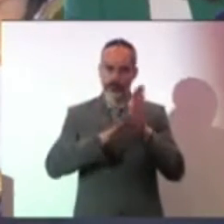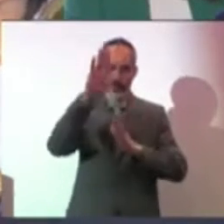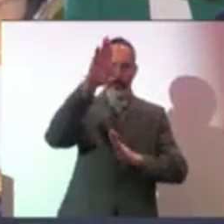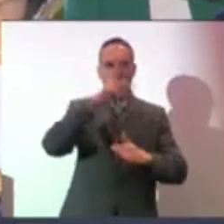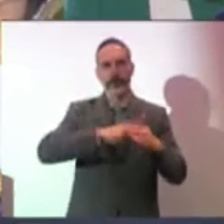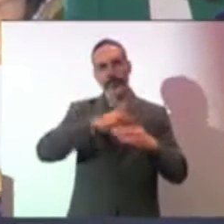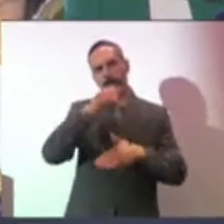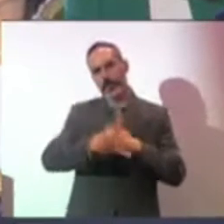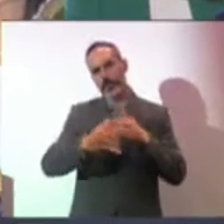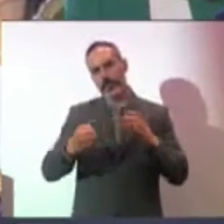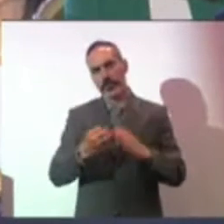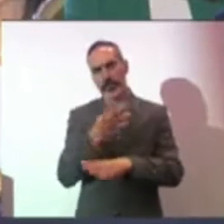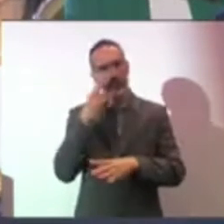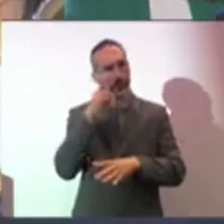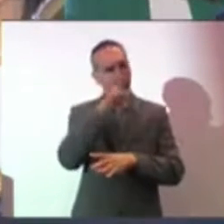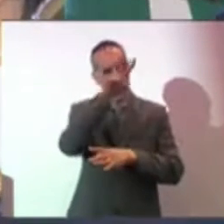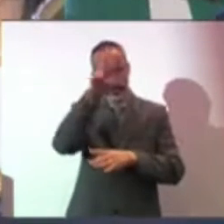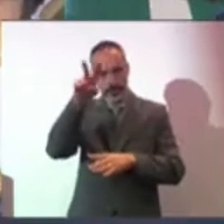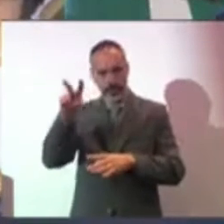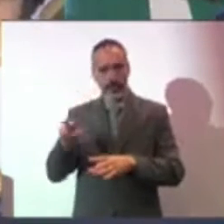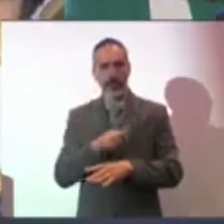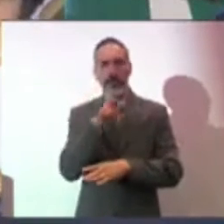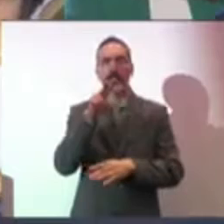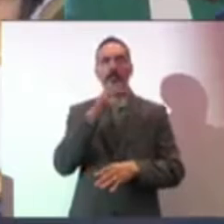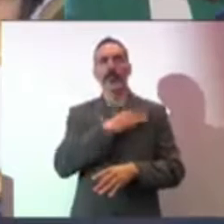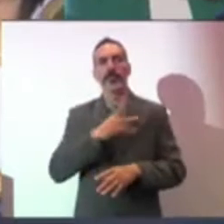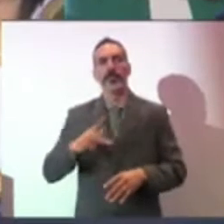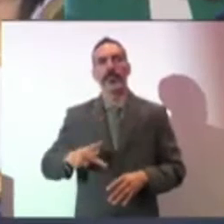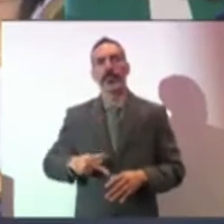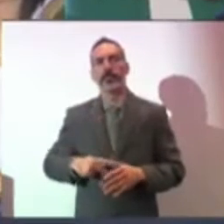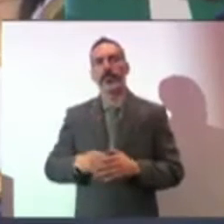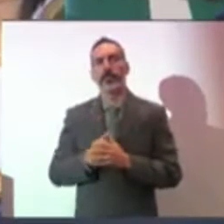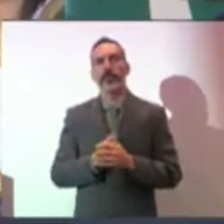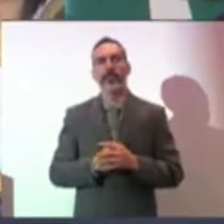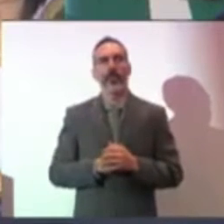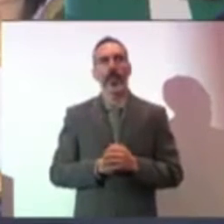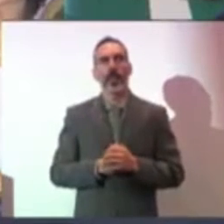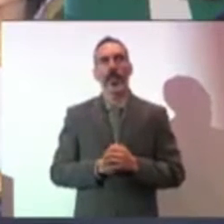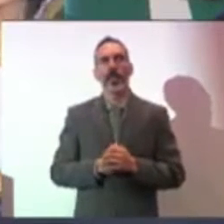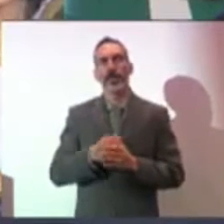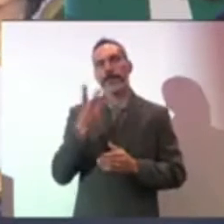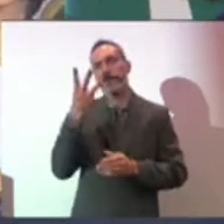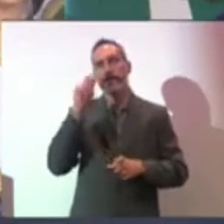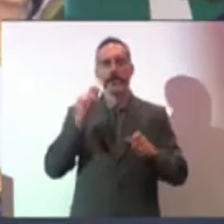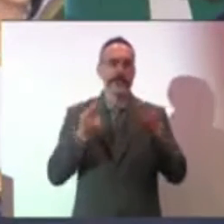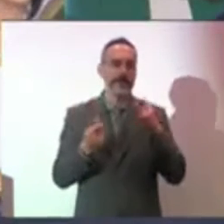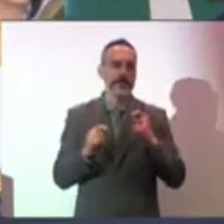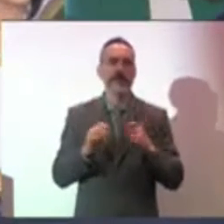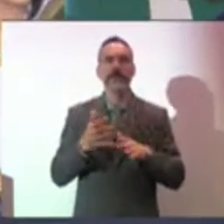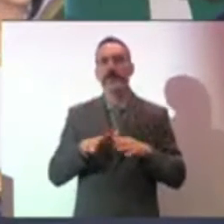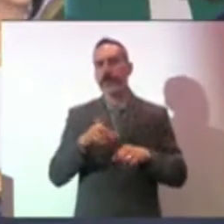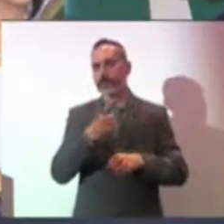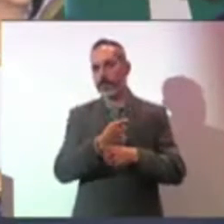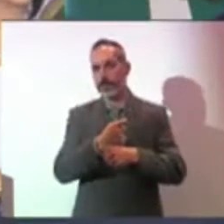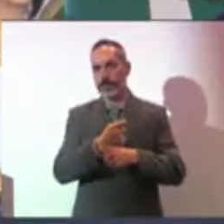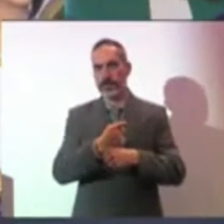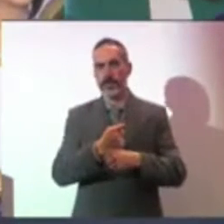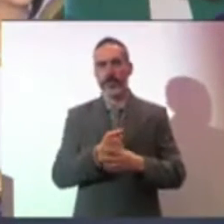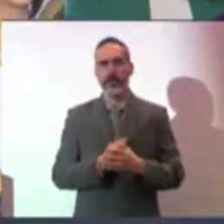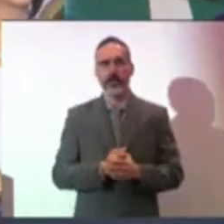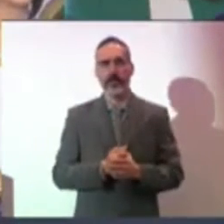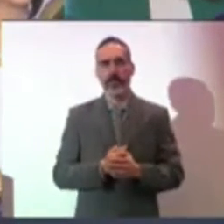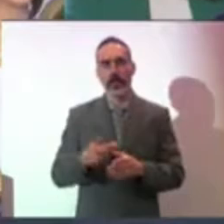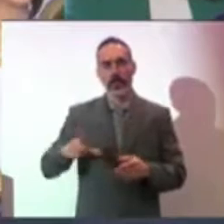con una nueva visión para el municipio, con al menos tres características. Primero, ser